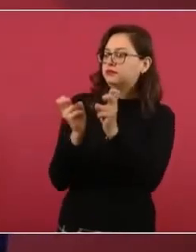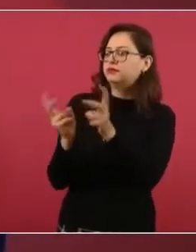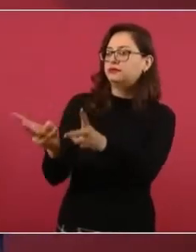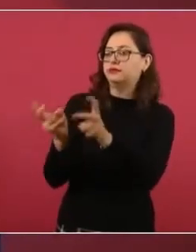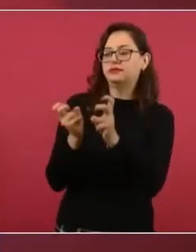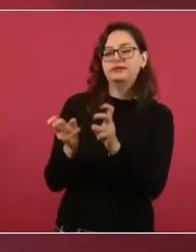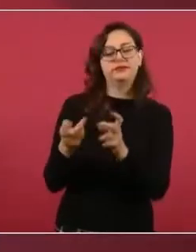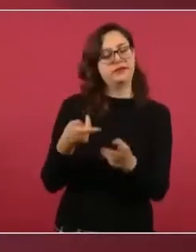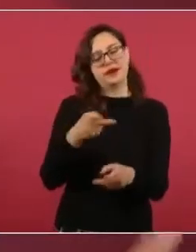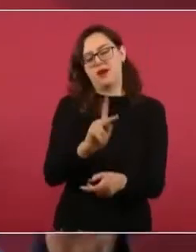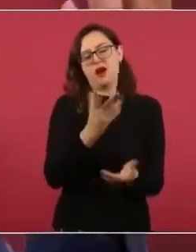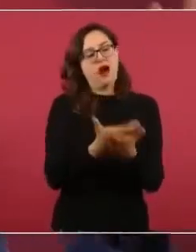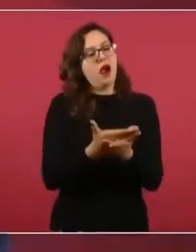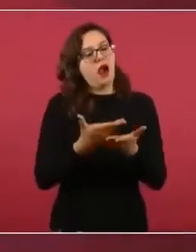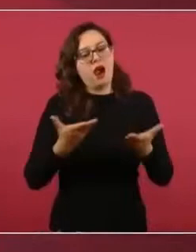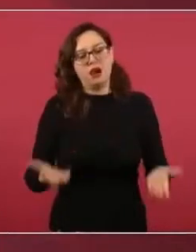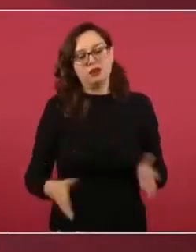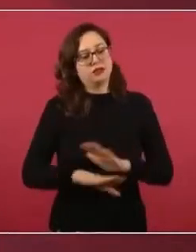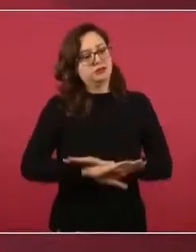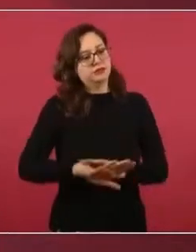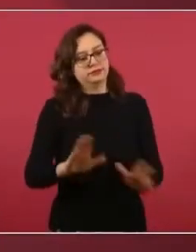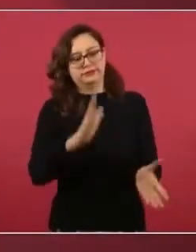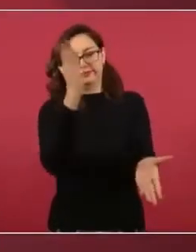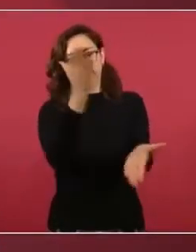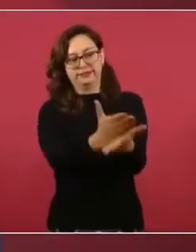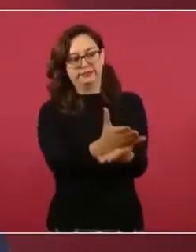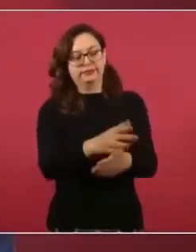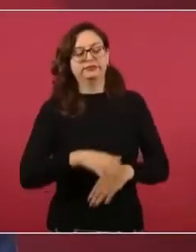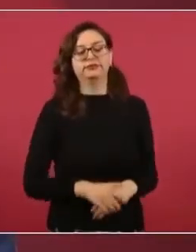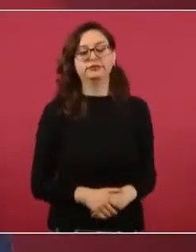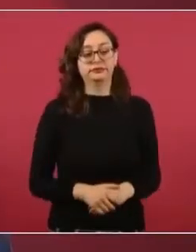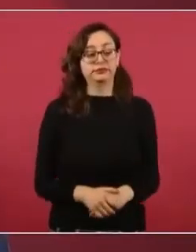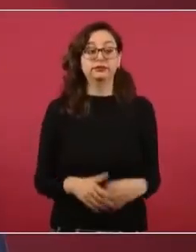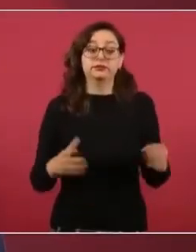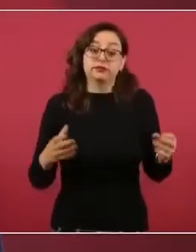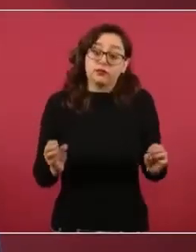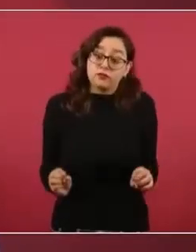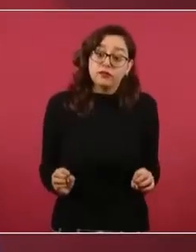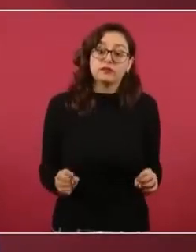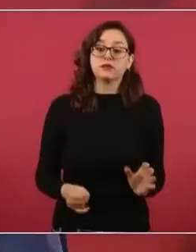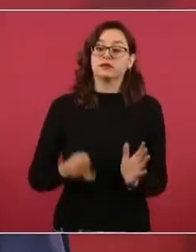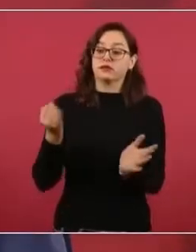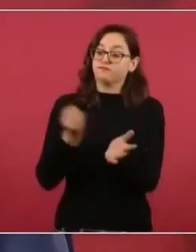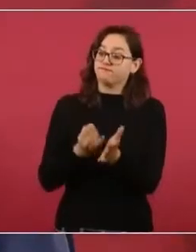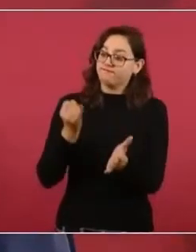Pues ya tienen que pagar impuestos que no pagaban.